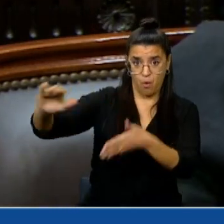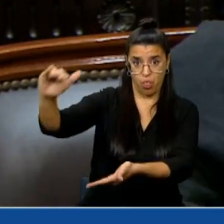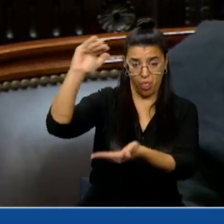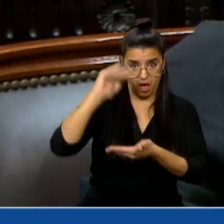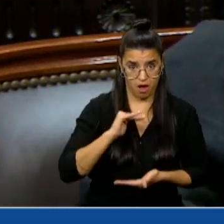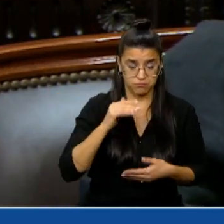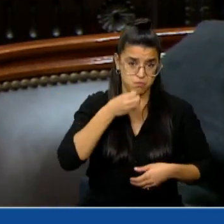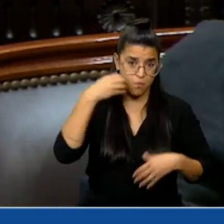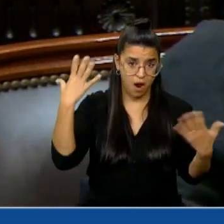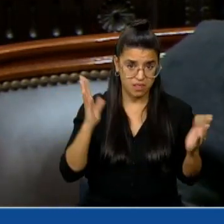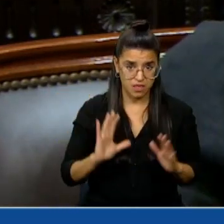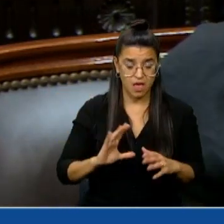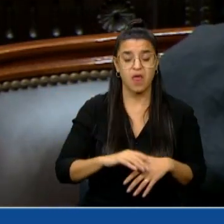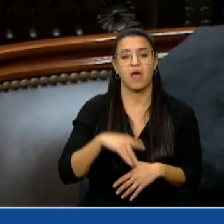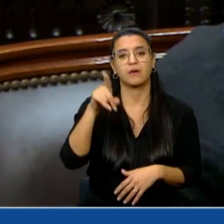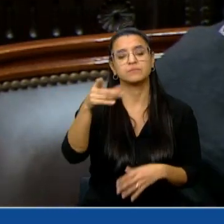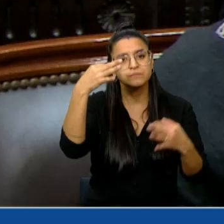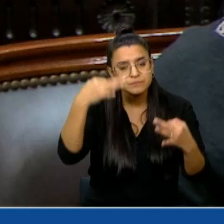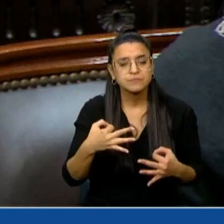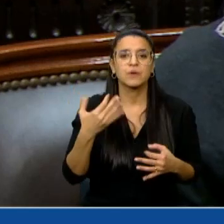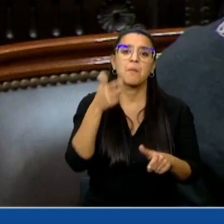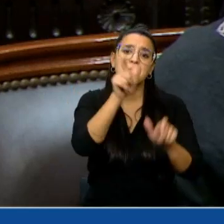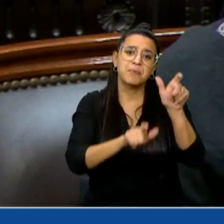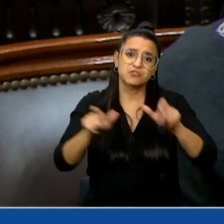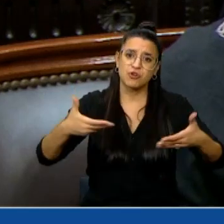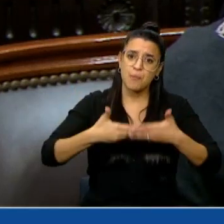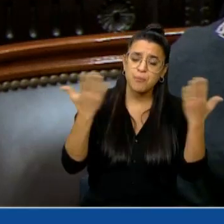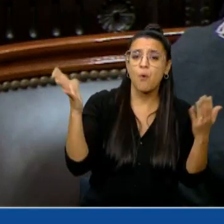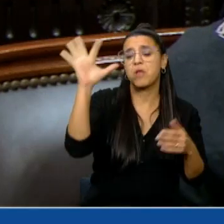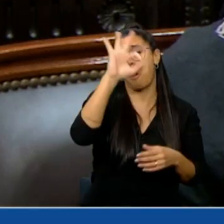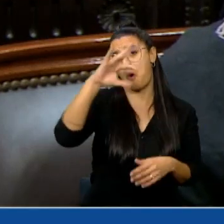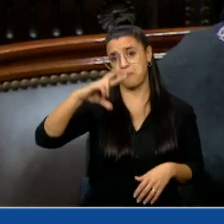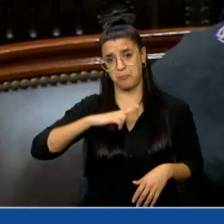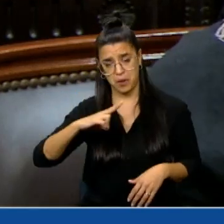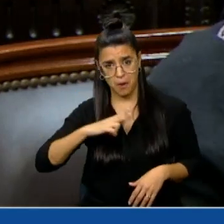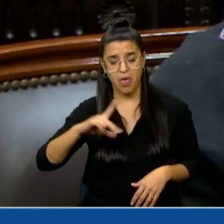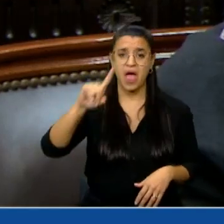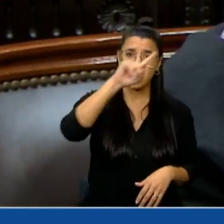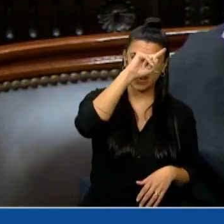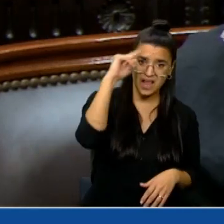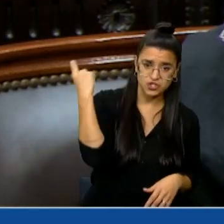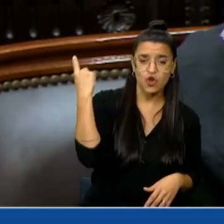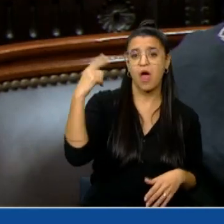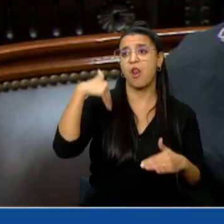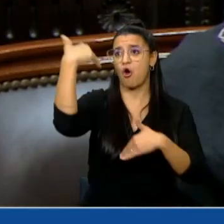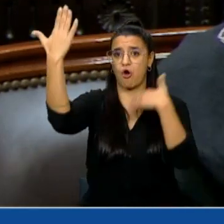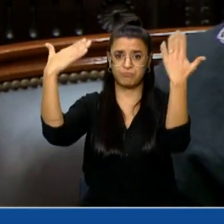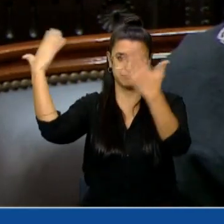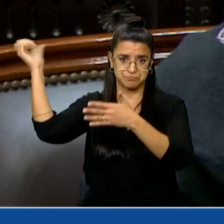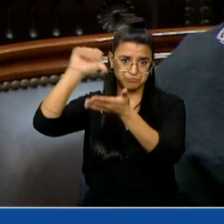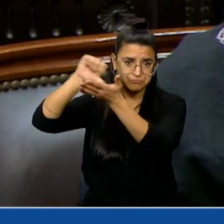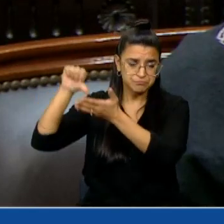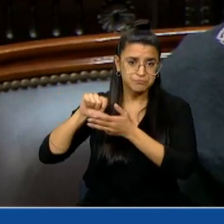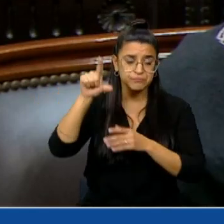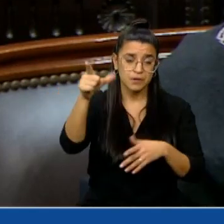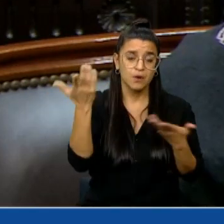cualquier naturaleza con entidades o personas públicas o privadas, nacionales e internacionales. En el marco de